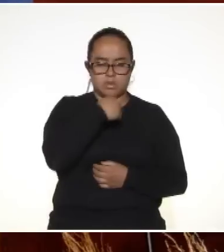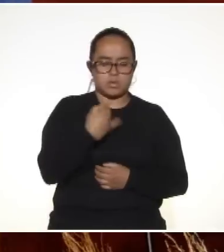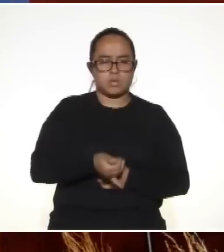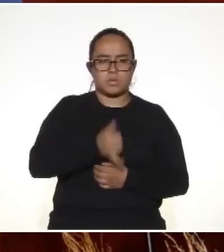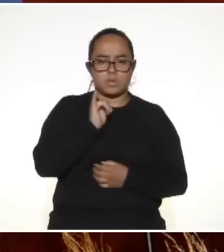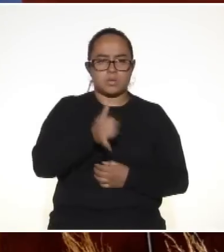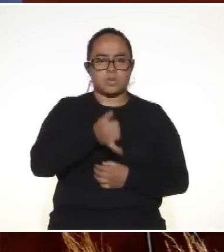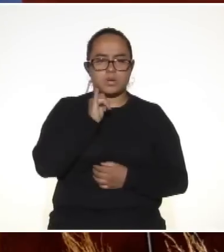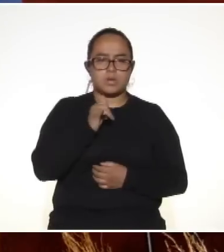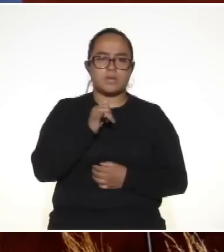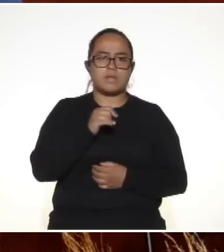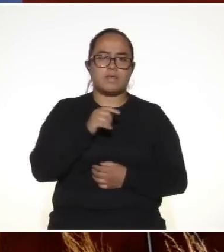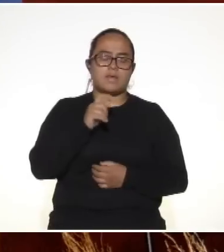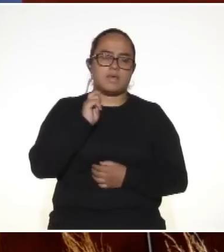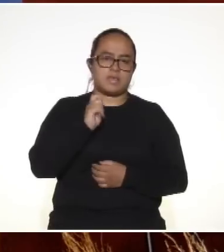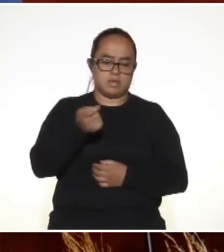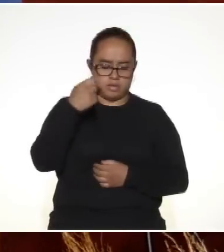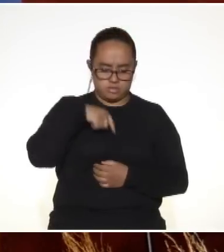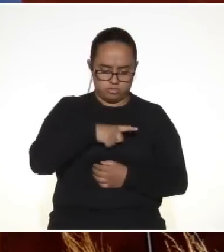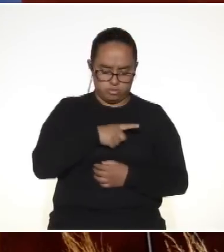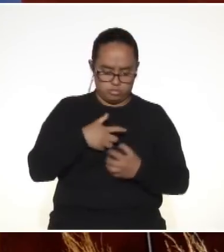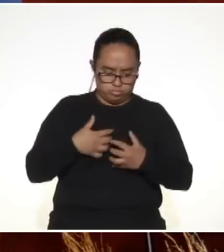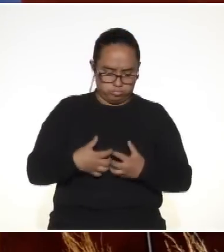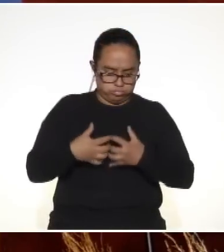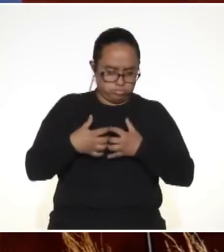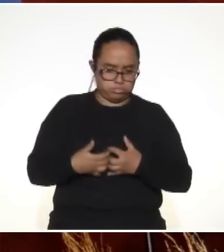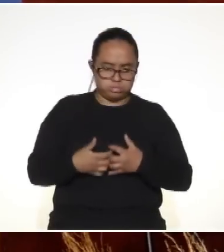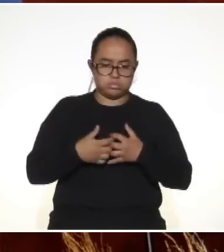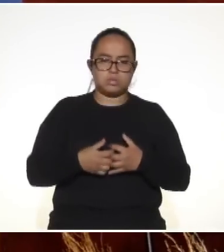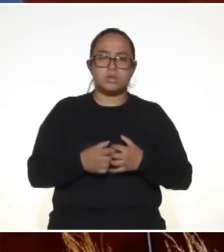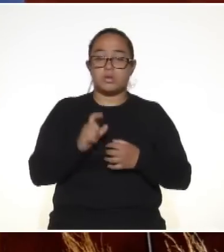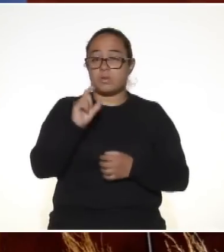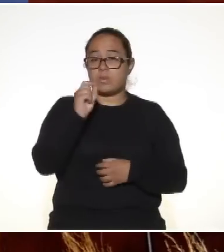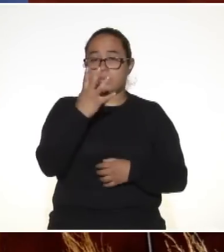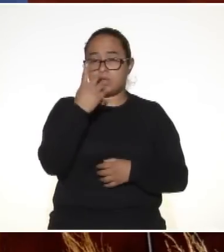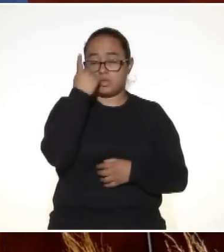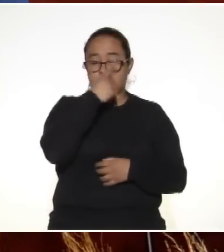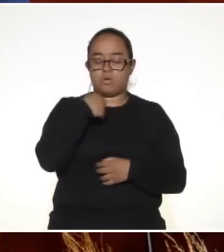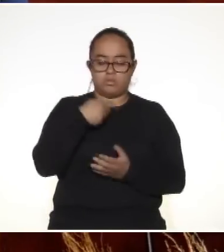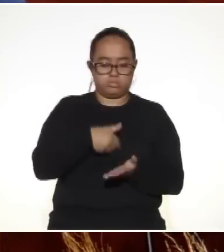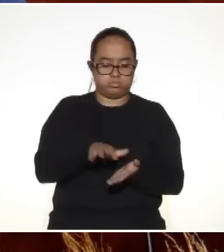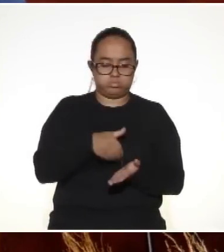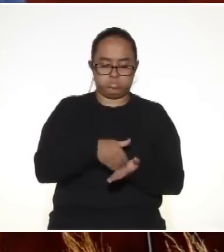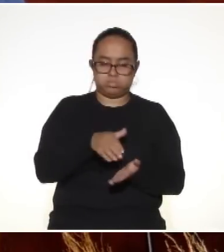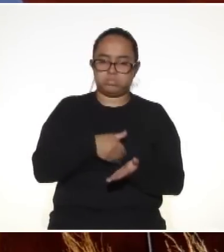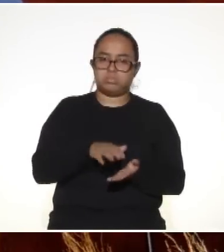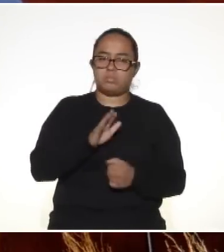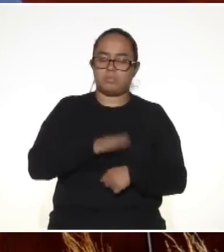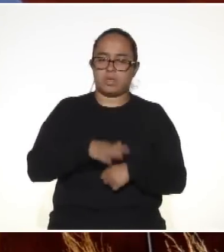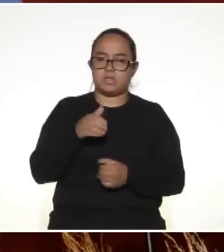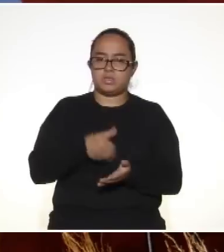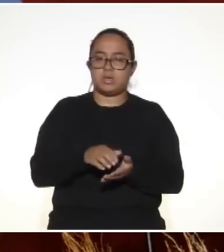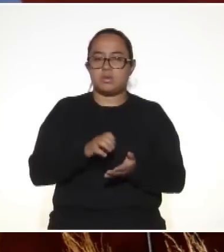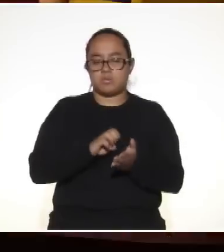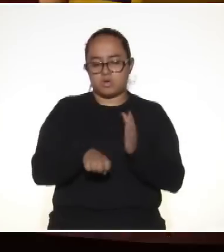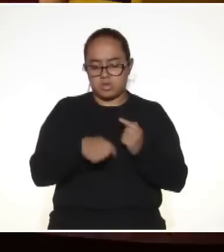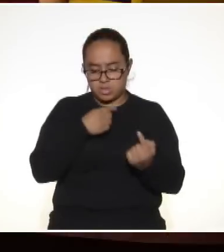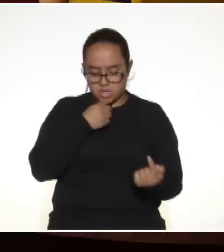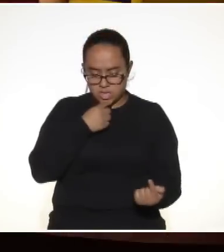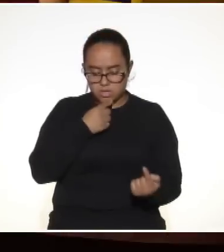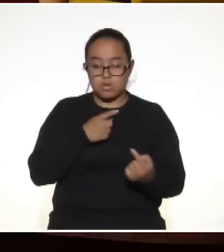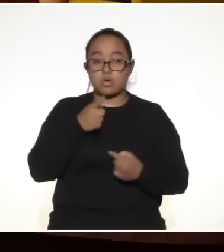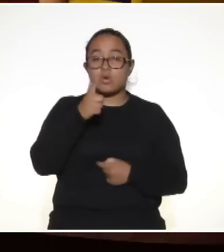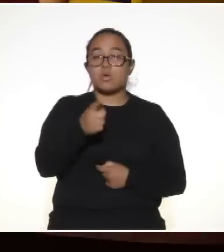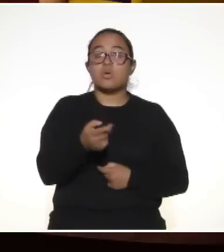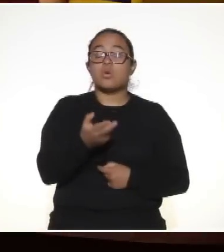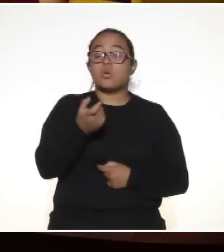mejor médico es el que trae ya integrado. Y normalmente en 24 horas van a salir la gran mayoría de los casos. En los niños también. No